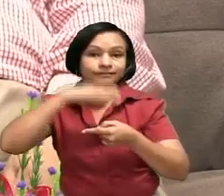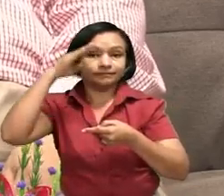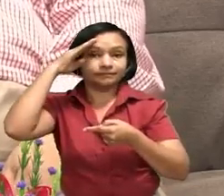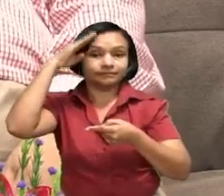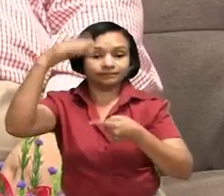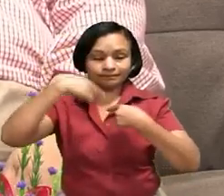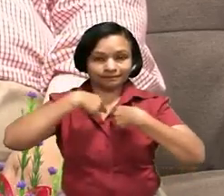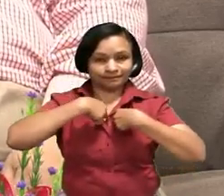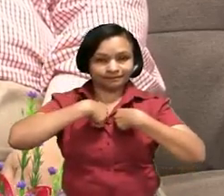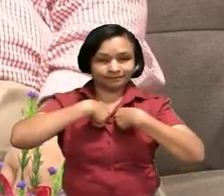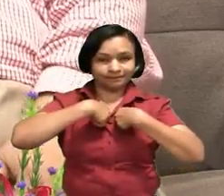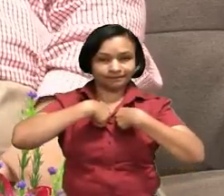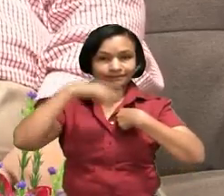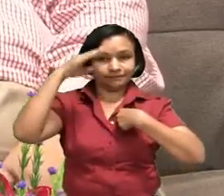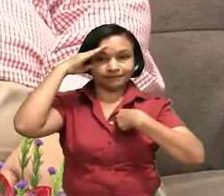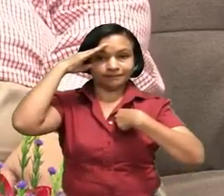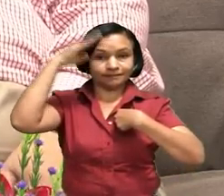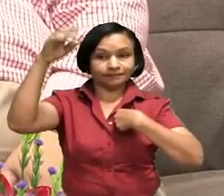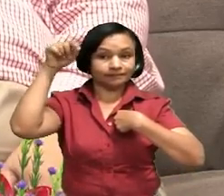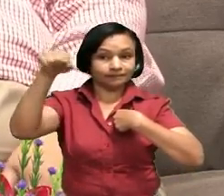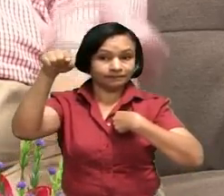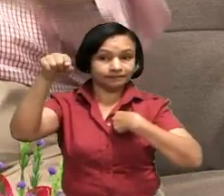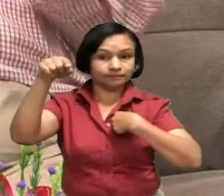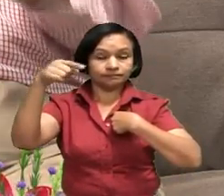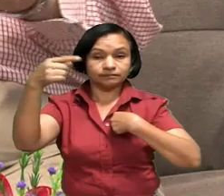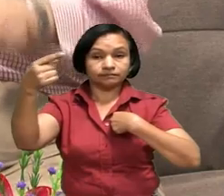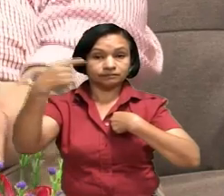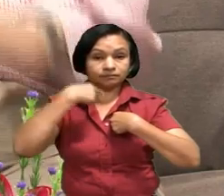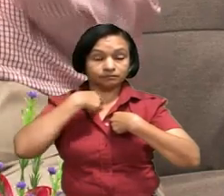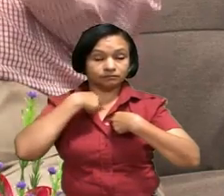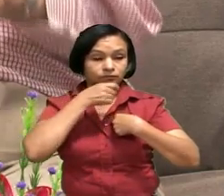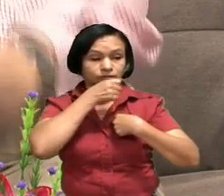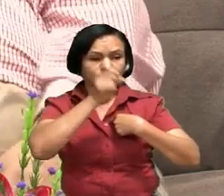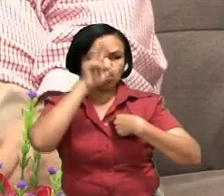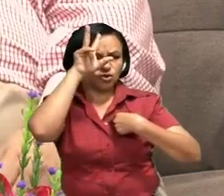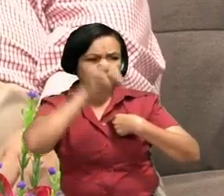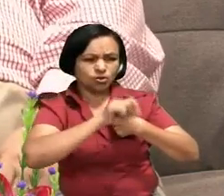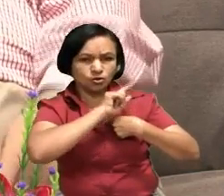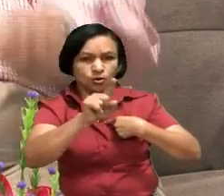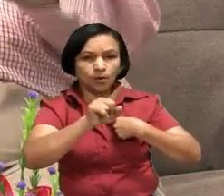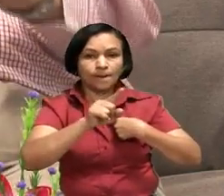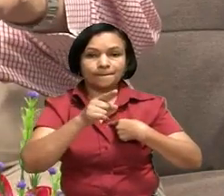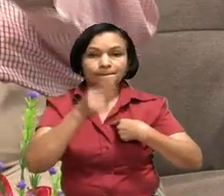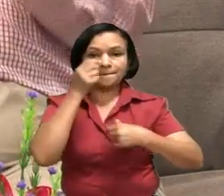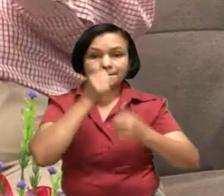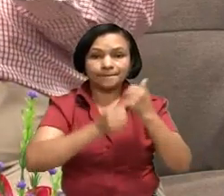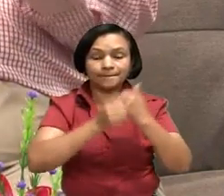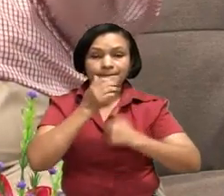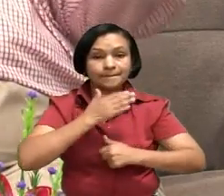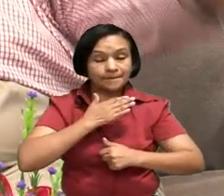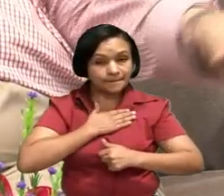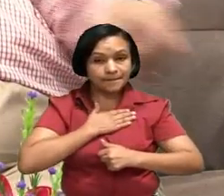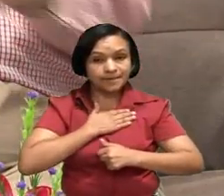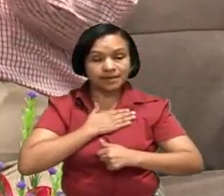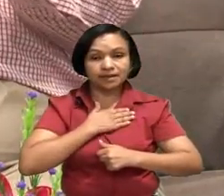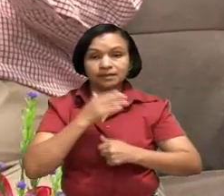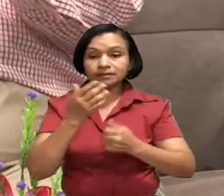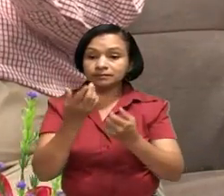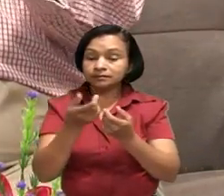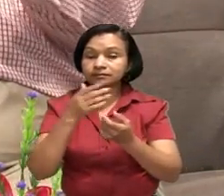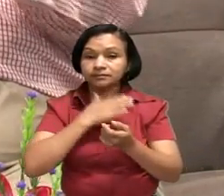de él y si el dueño del medio te dice esa noticia no pasa porque afecta mis intereses o los